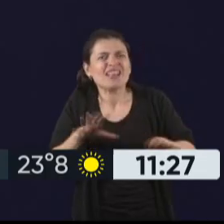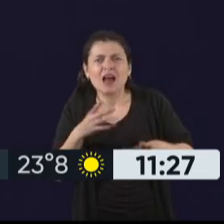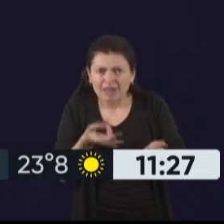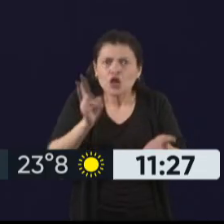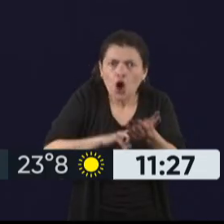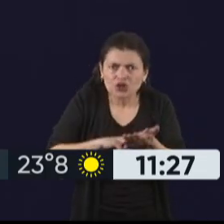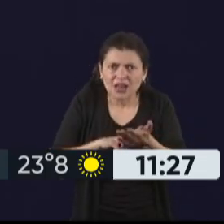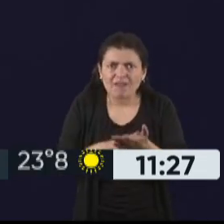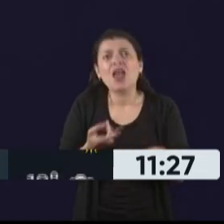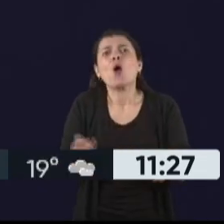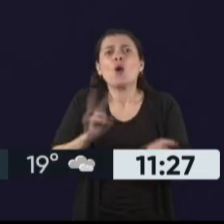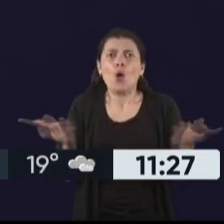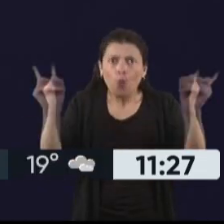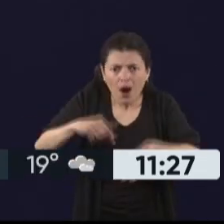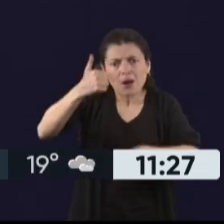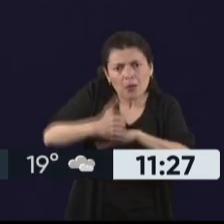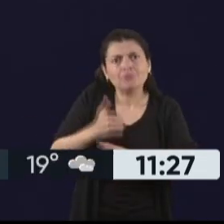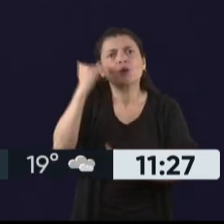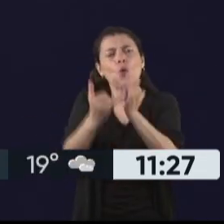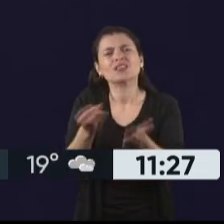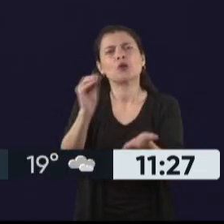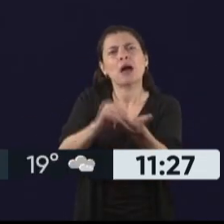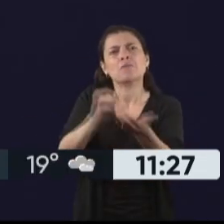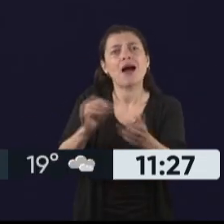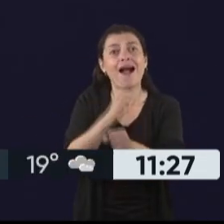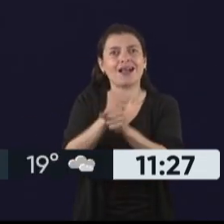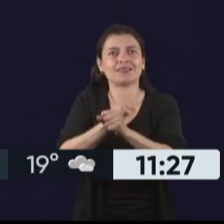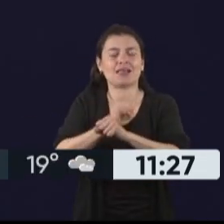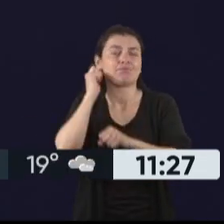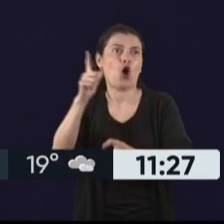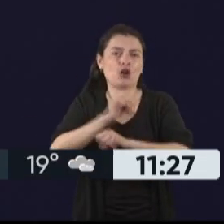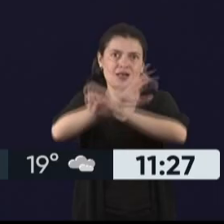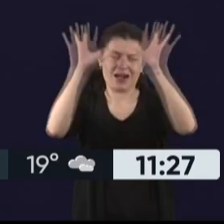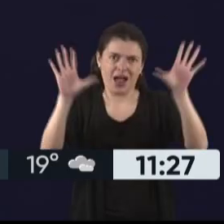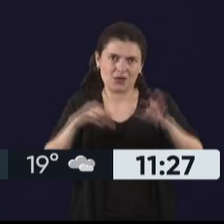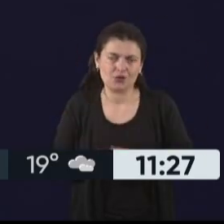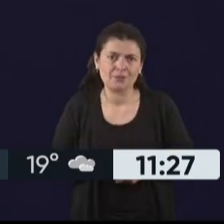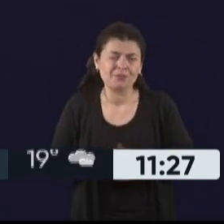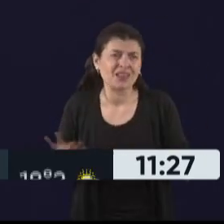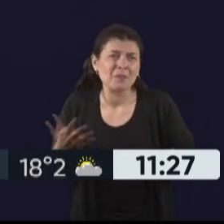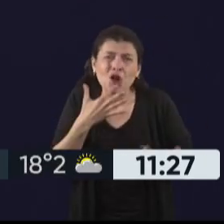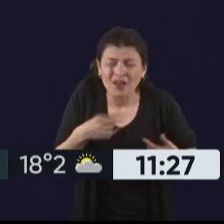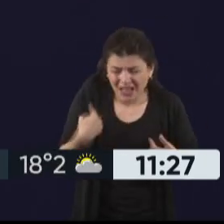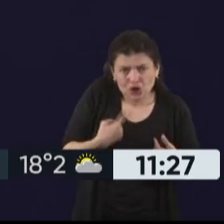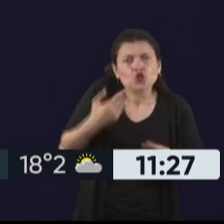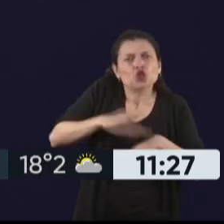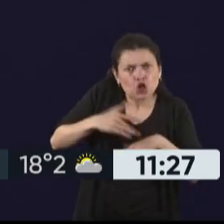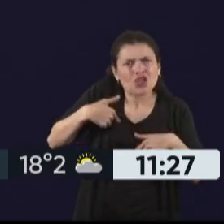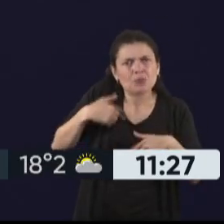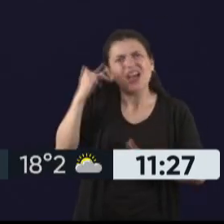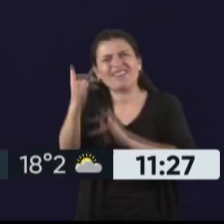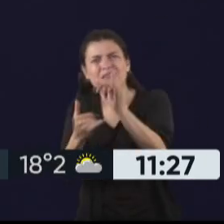atinada y que tal vez no la sea. O por ahí sí, pero esas son explicaciones que no tenemos que dar nosotros, que las tiene que dar